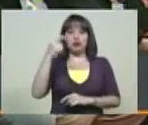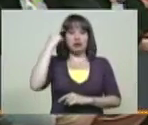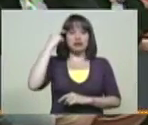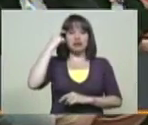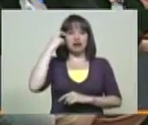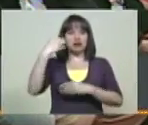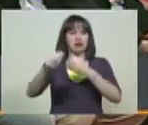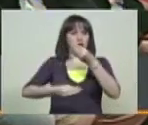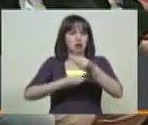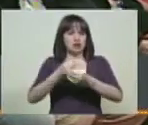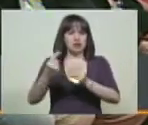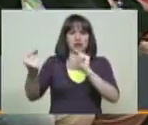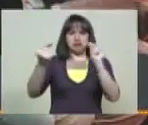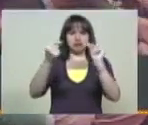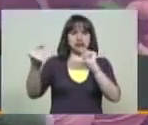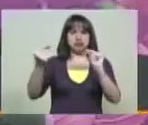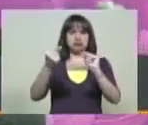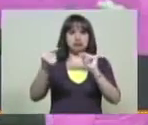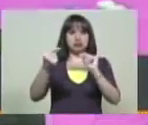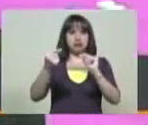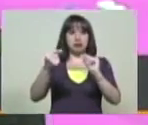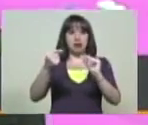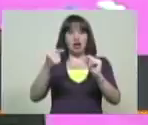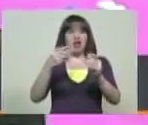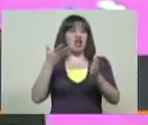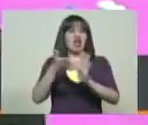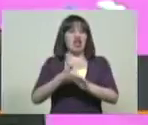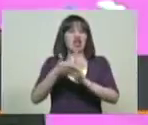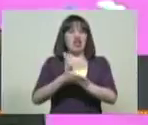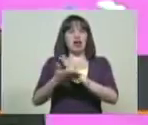combatiendo y lo que estamos a lo que estamos enfrentando